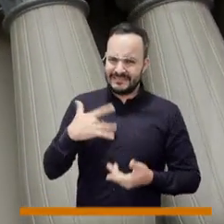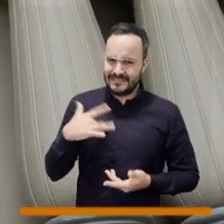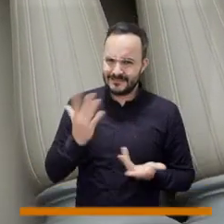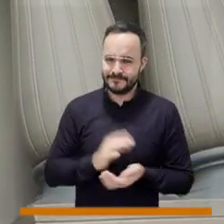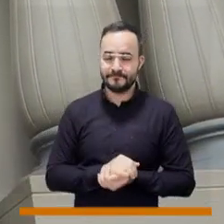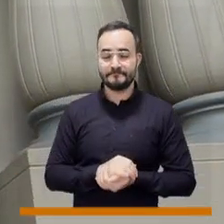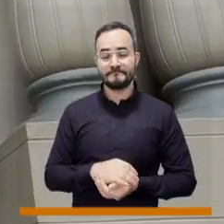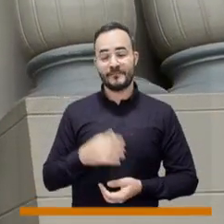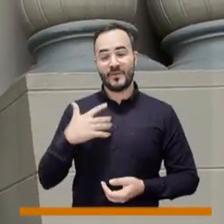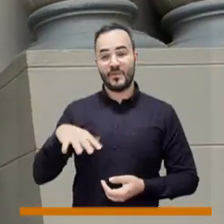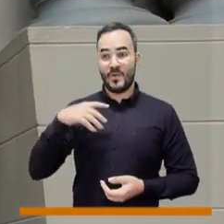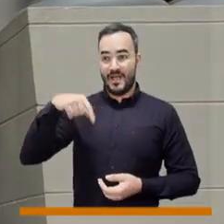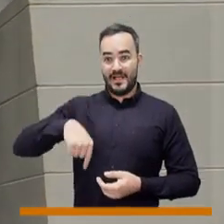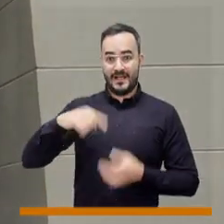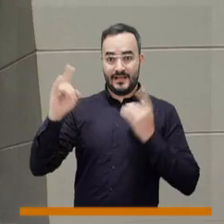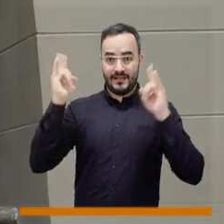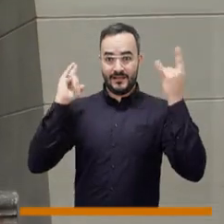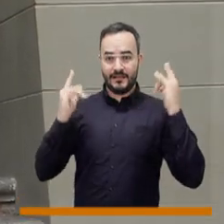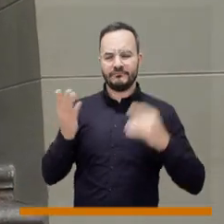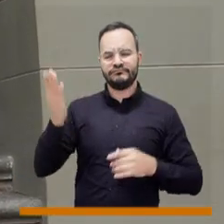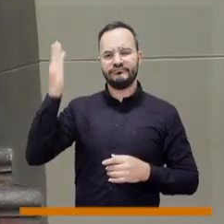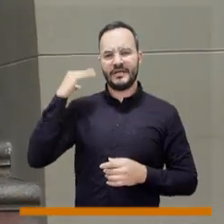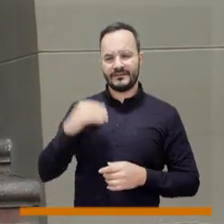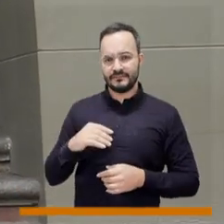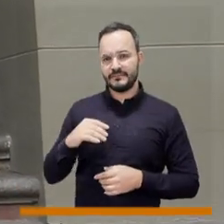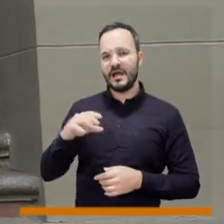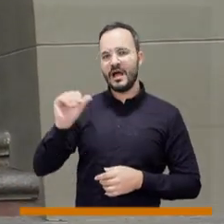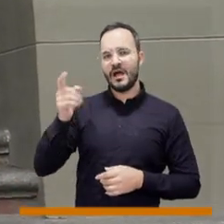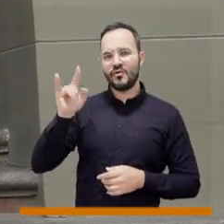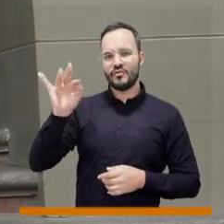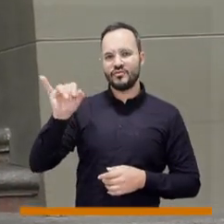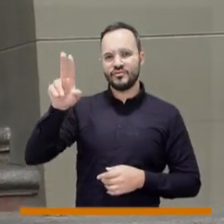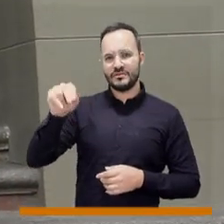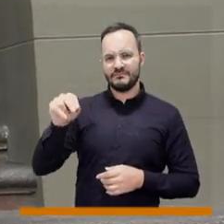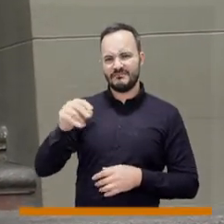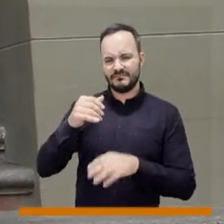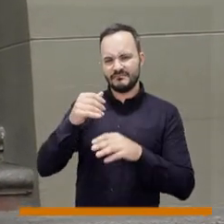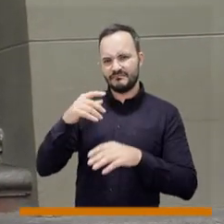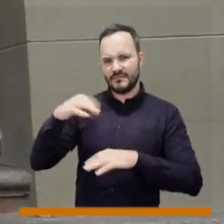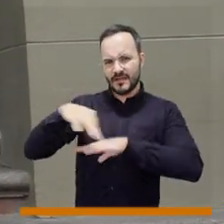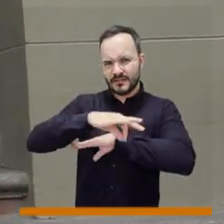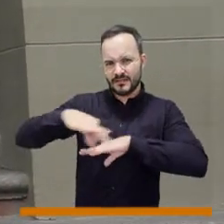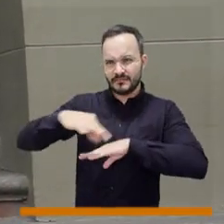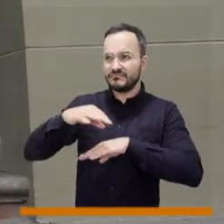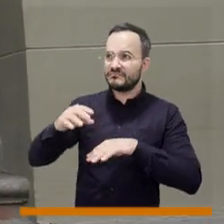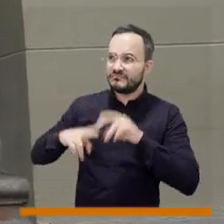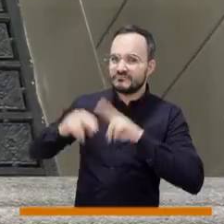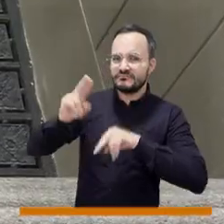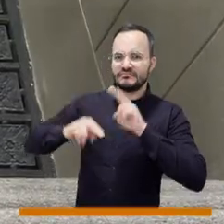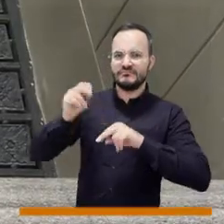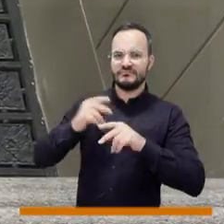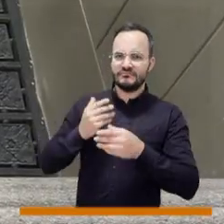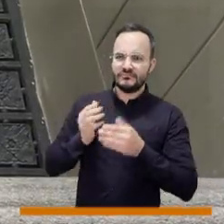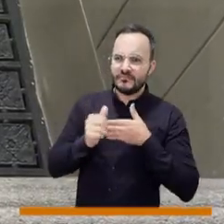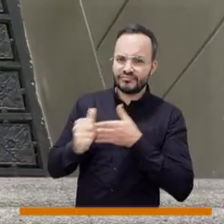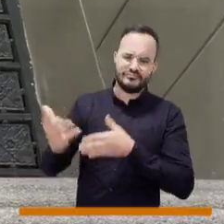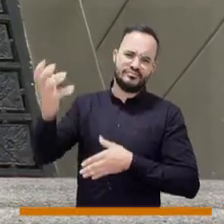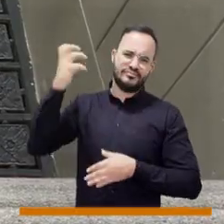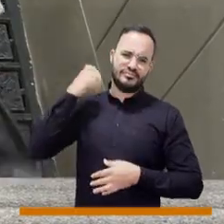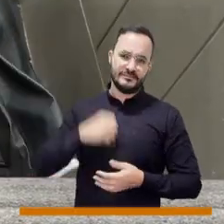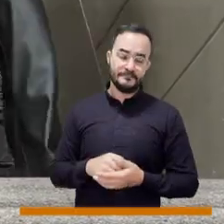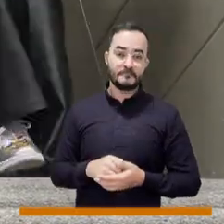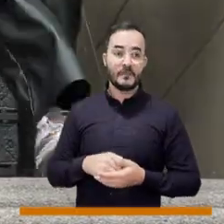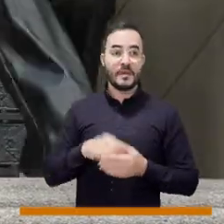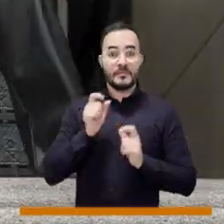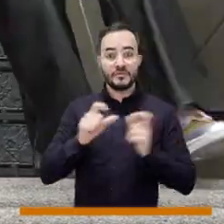fue diseñado por el arquitecto Agustín Gouavers, y que acá los artistas y la gente son felices porque tienen